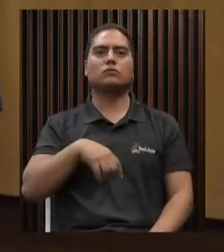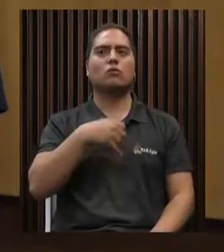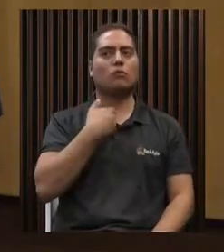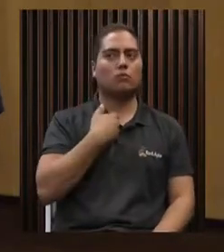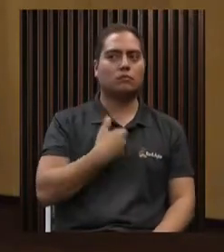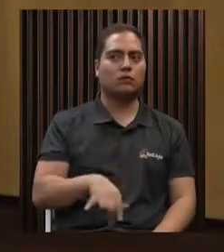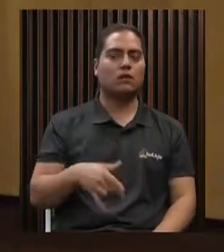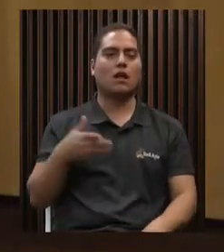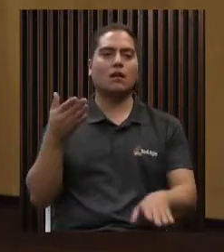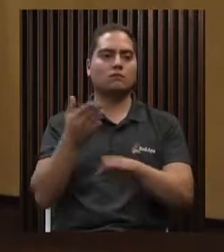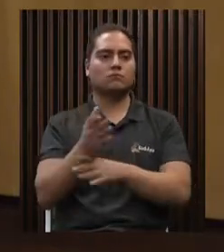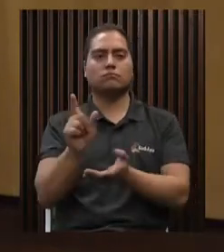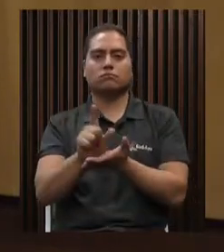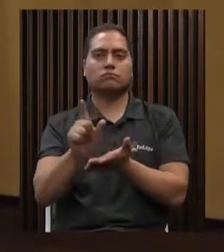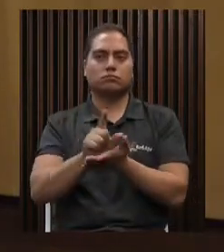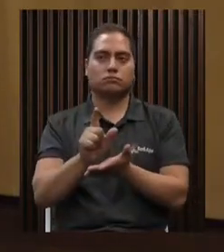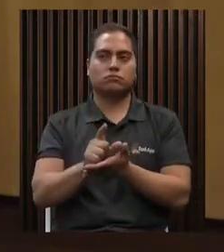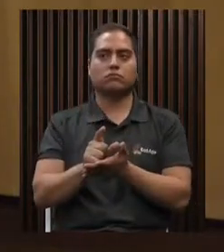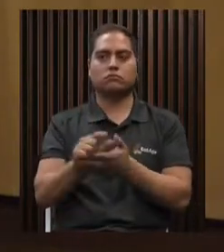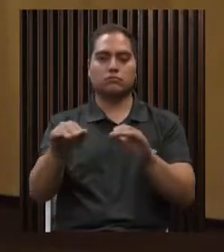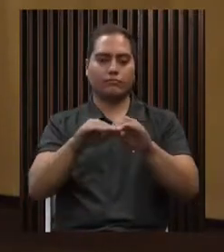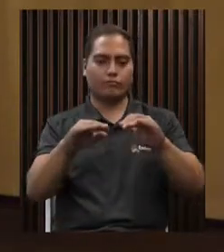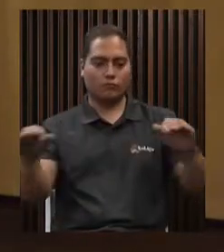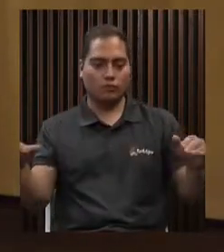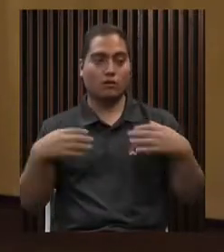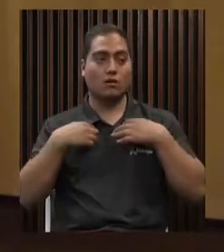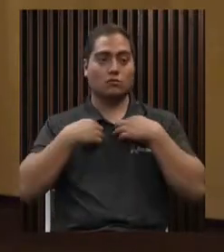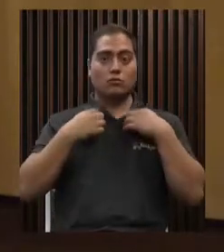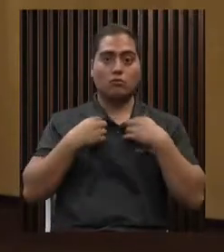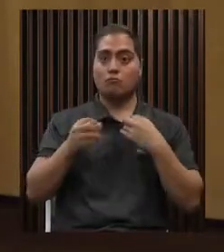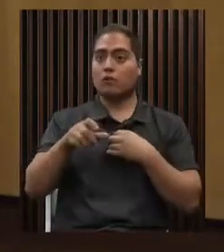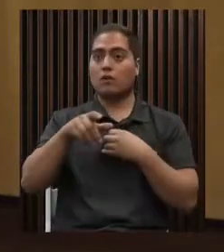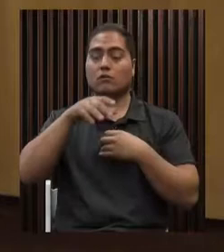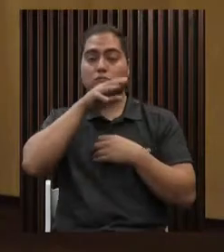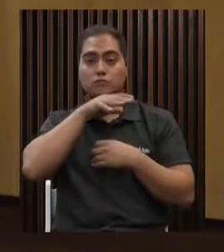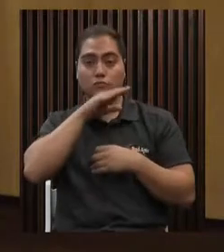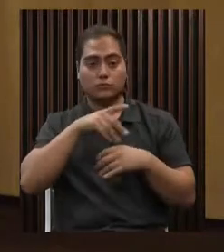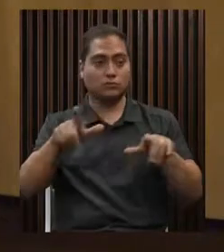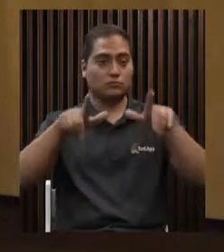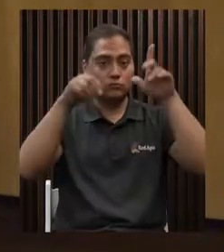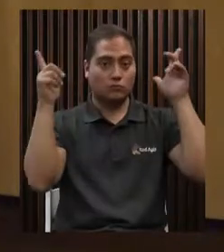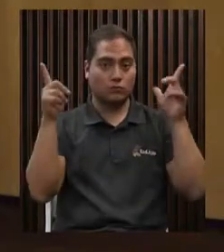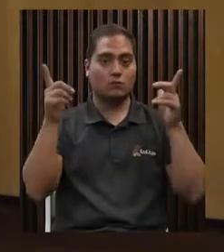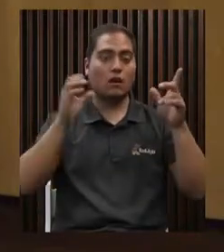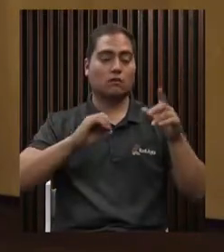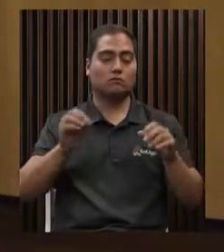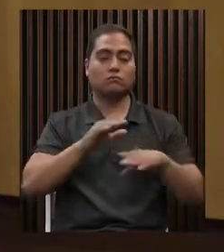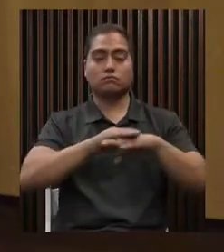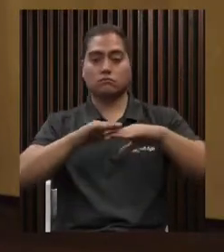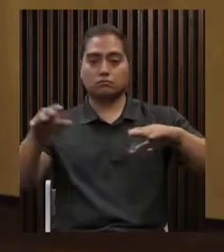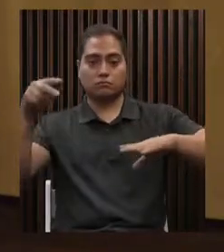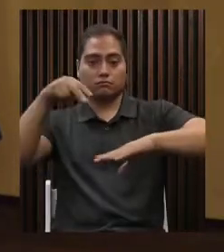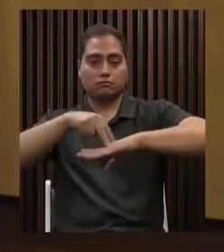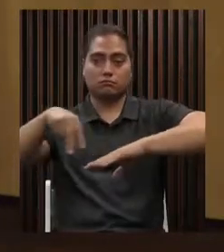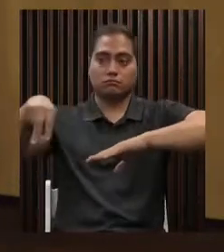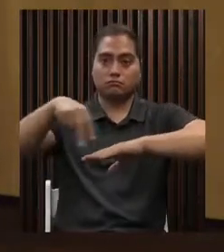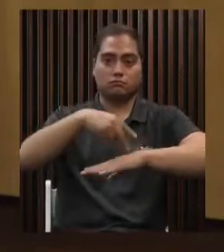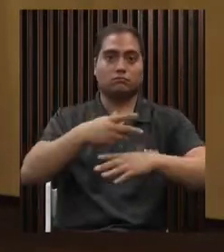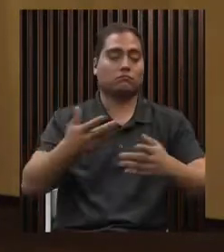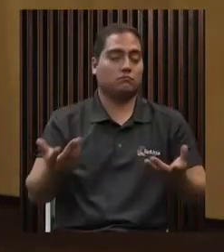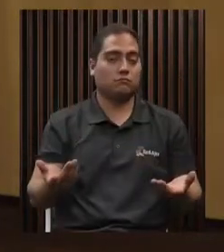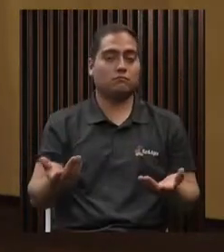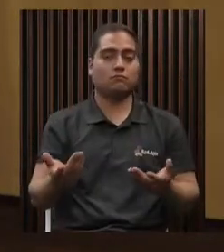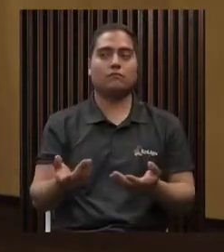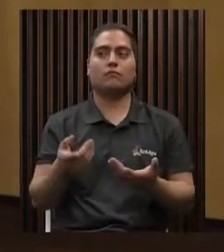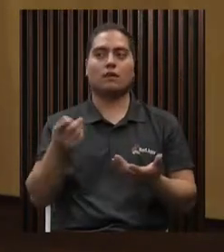o no quería explorar la escenografía? Hay que considerar todos los accesos a estos lugares también. Hay que pensar entonces de forma amplia, para de esa forma podemos